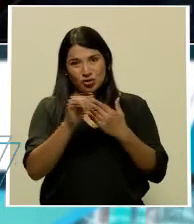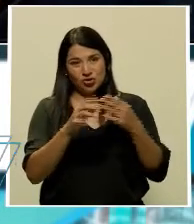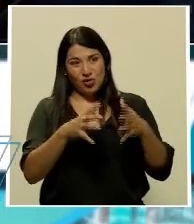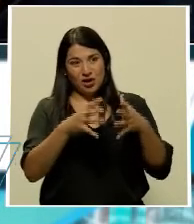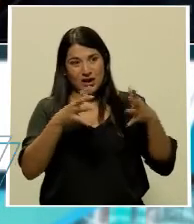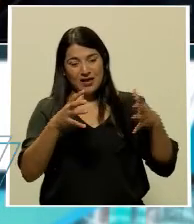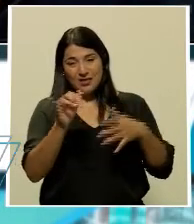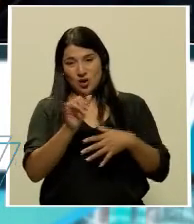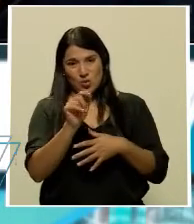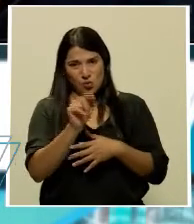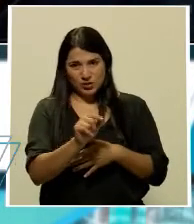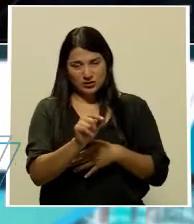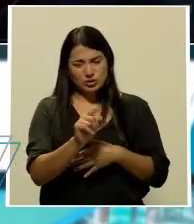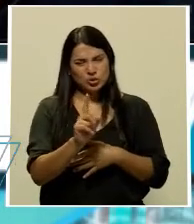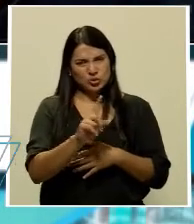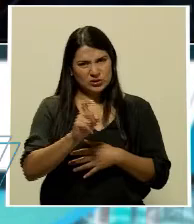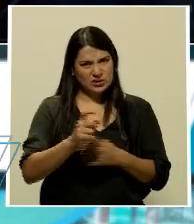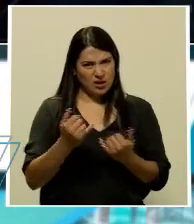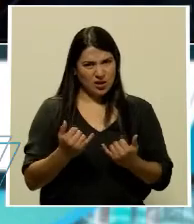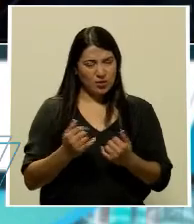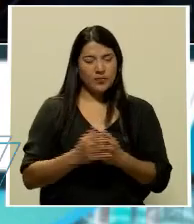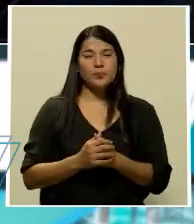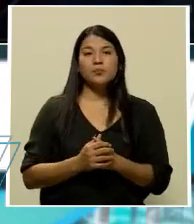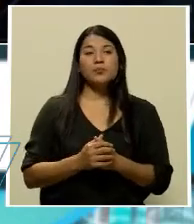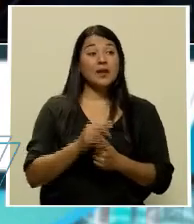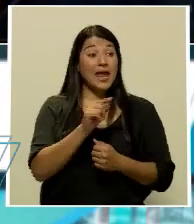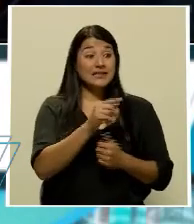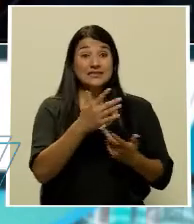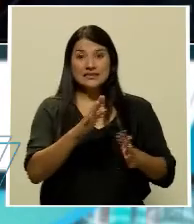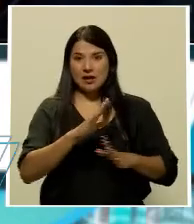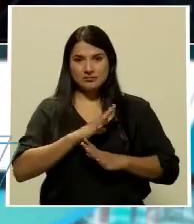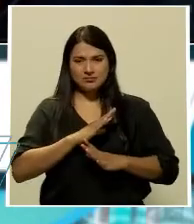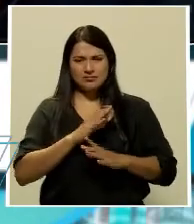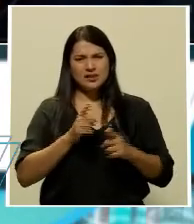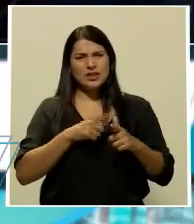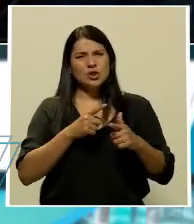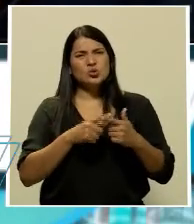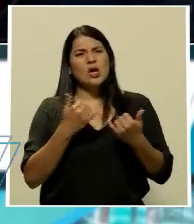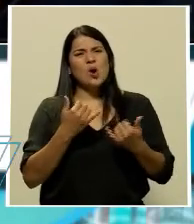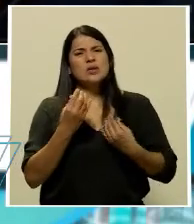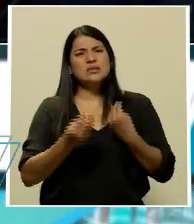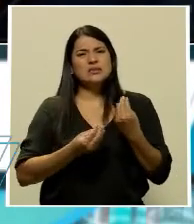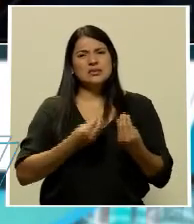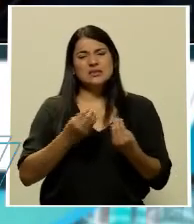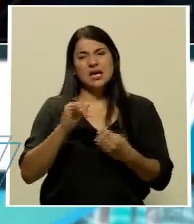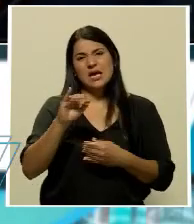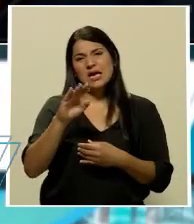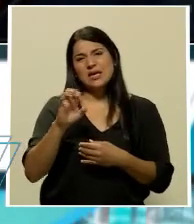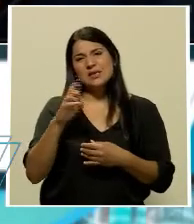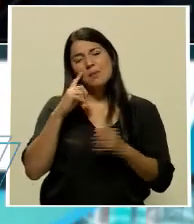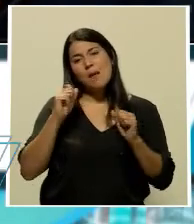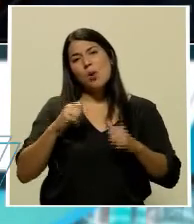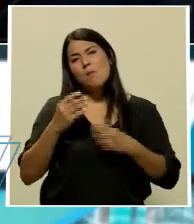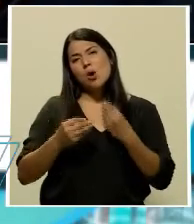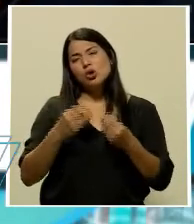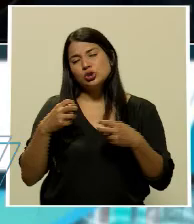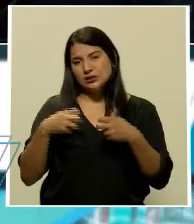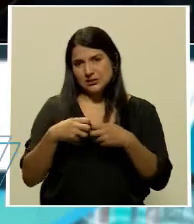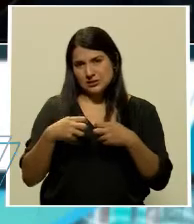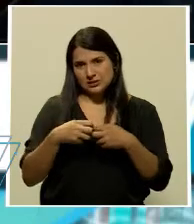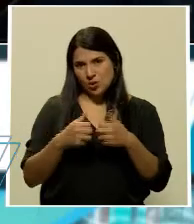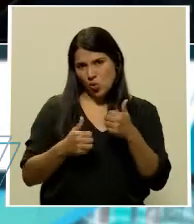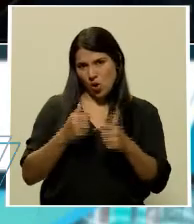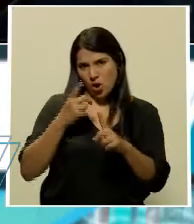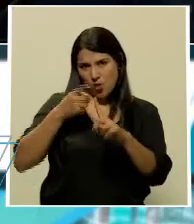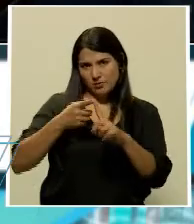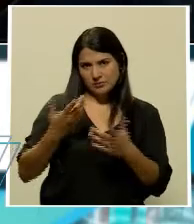de hidroeléctricas gigantescas. ¿Para dónde va ahora el modelo de generación eléctrica del país? ¿Cuál es el